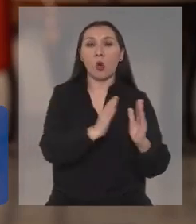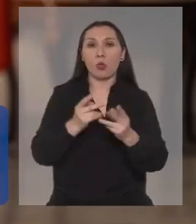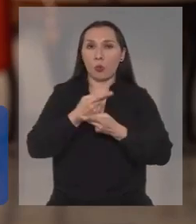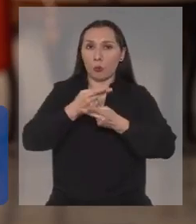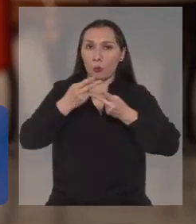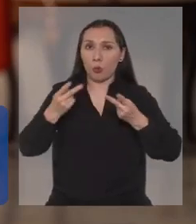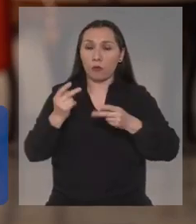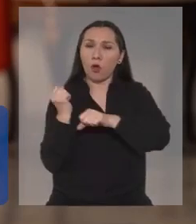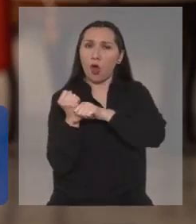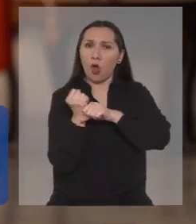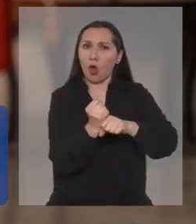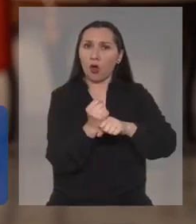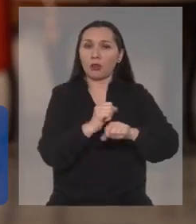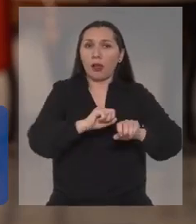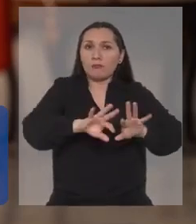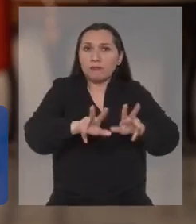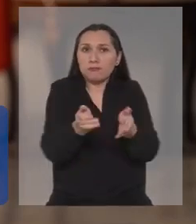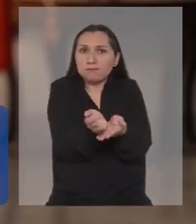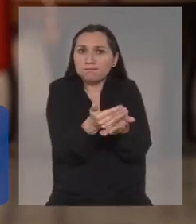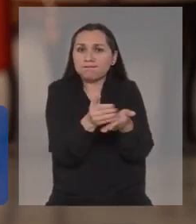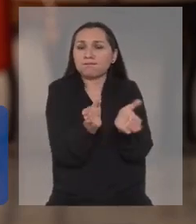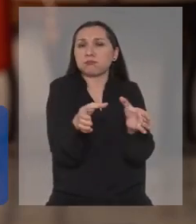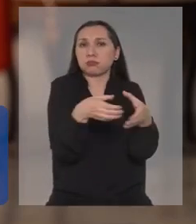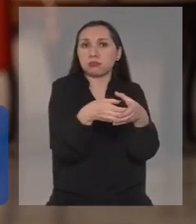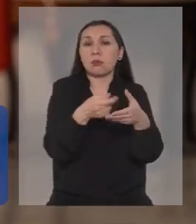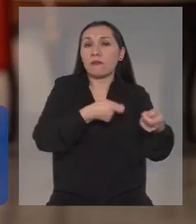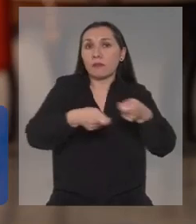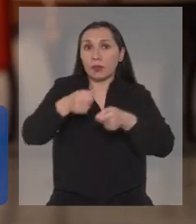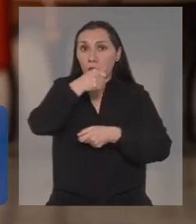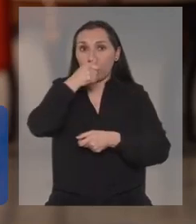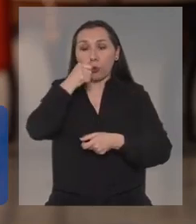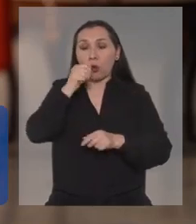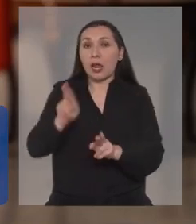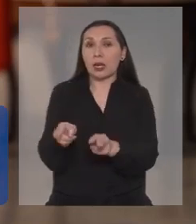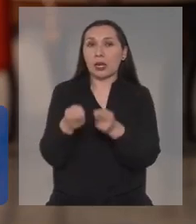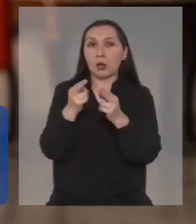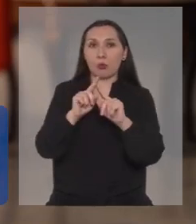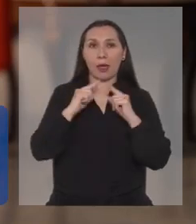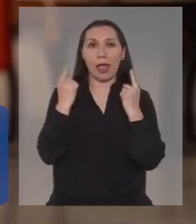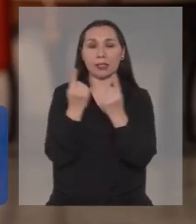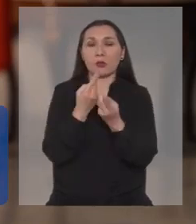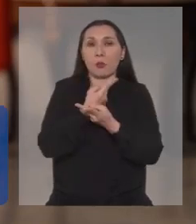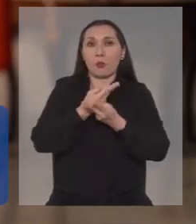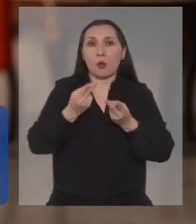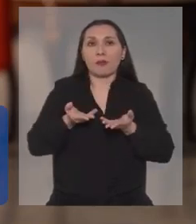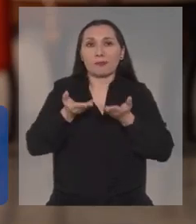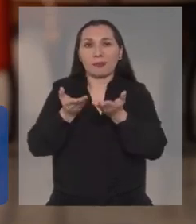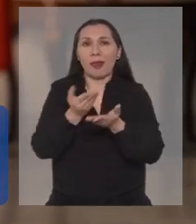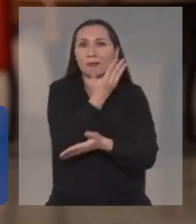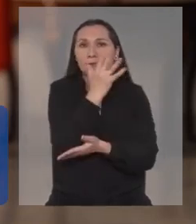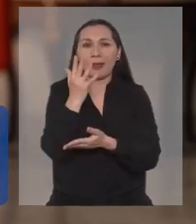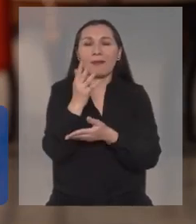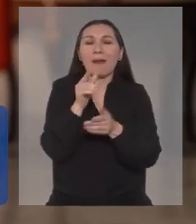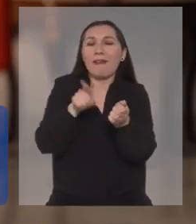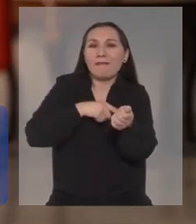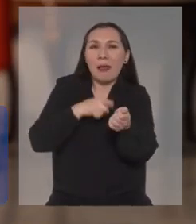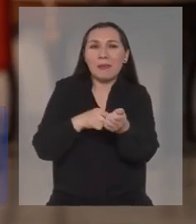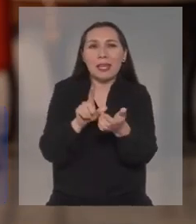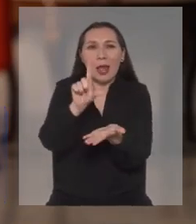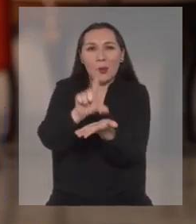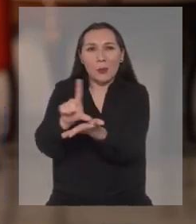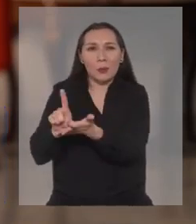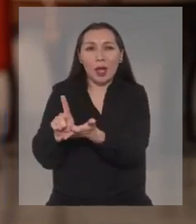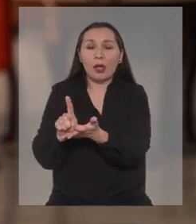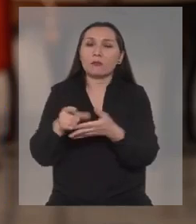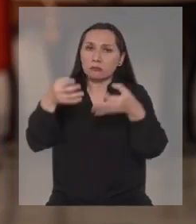público combatir el crimen organizado y el narcotráfico y recuperar los espacios públicos para las familias son hechos